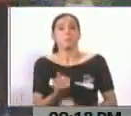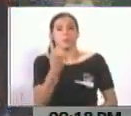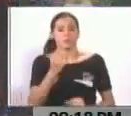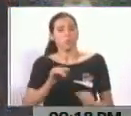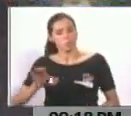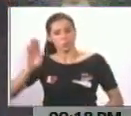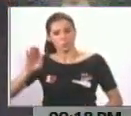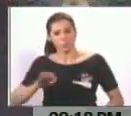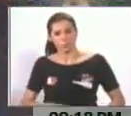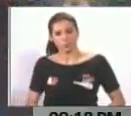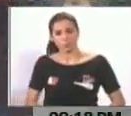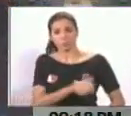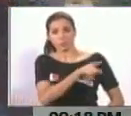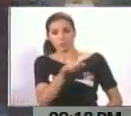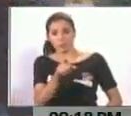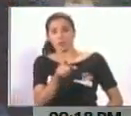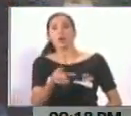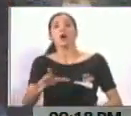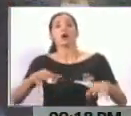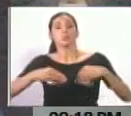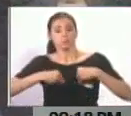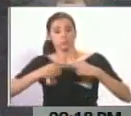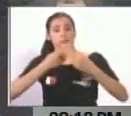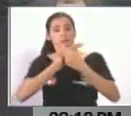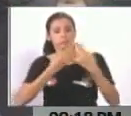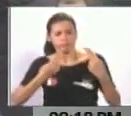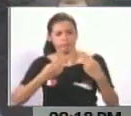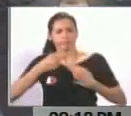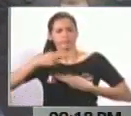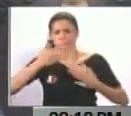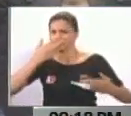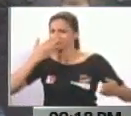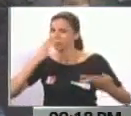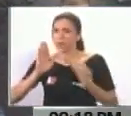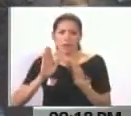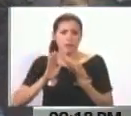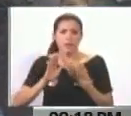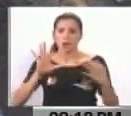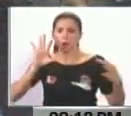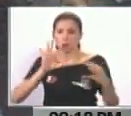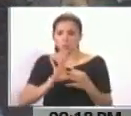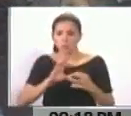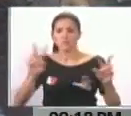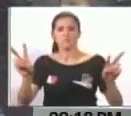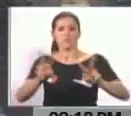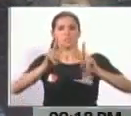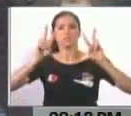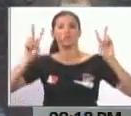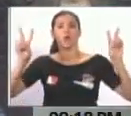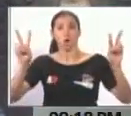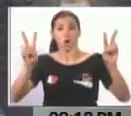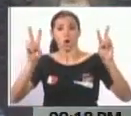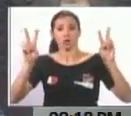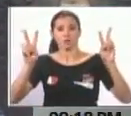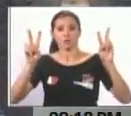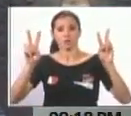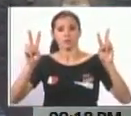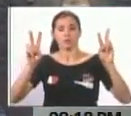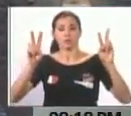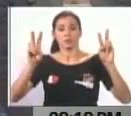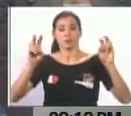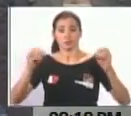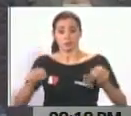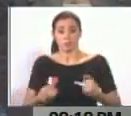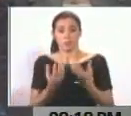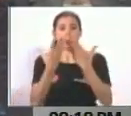Ahora sí, con ese compromiso de revolución perpetua, de unión y de victoria, del nacimiento del